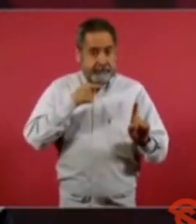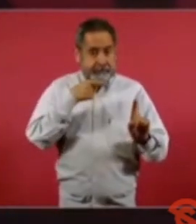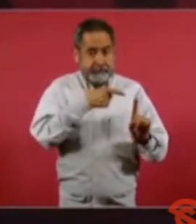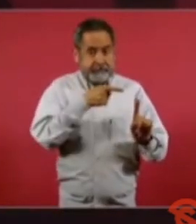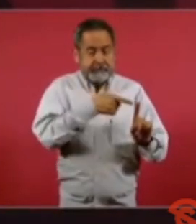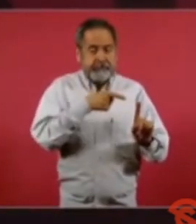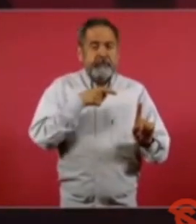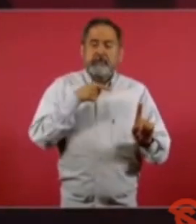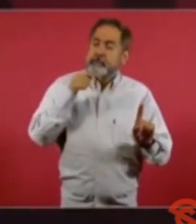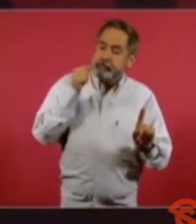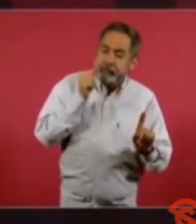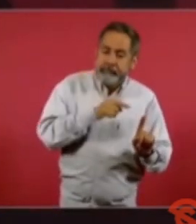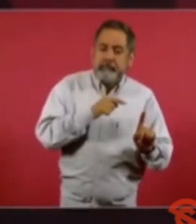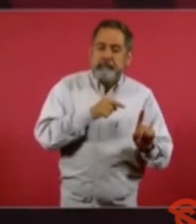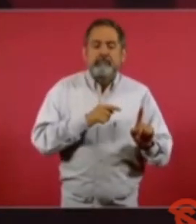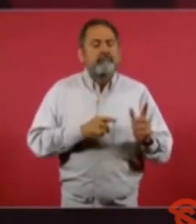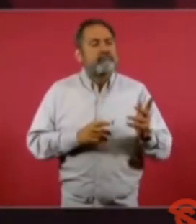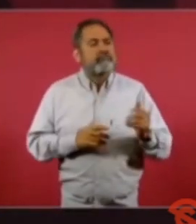va